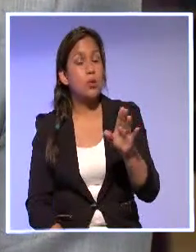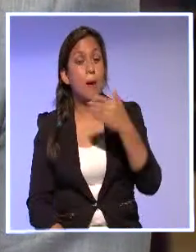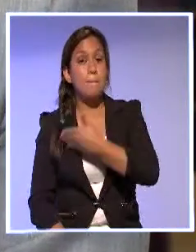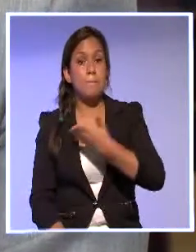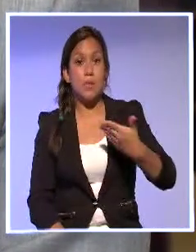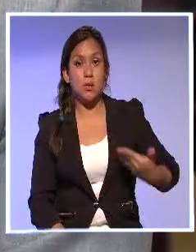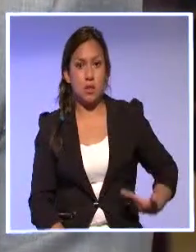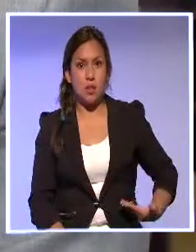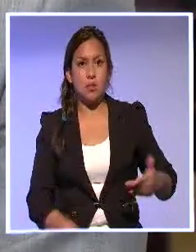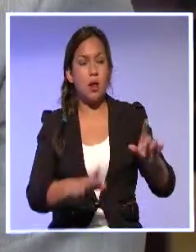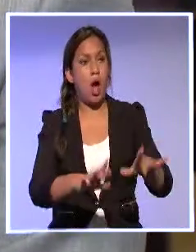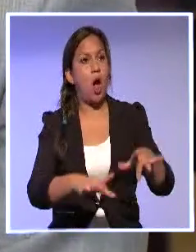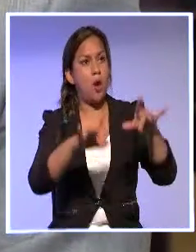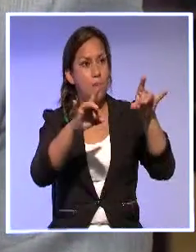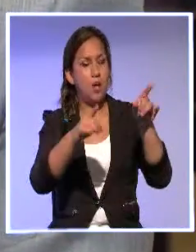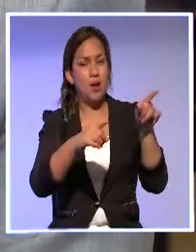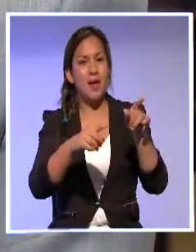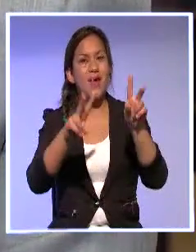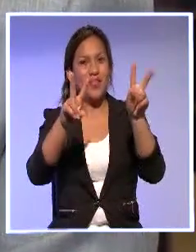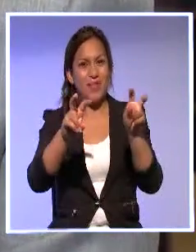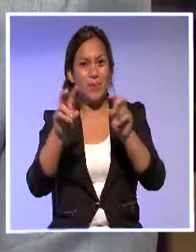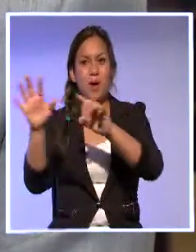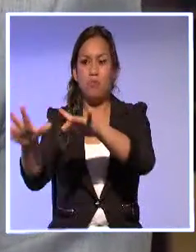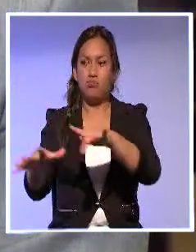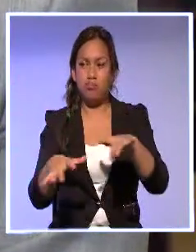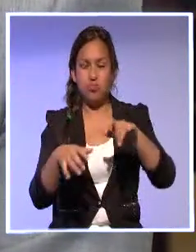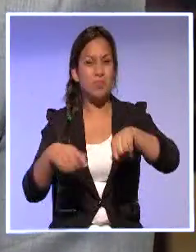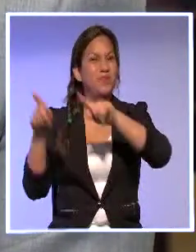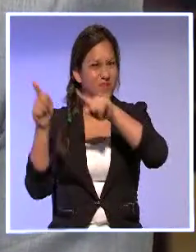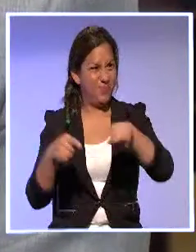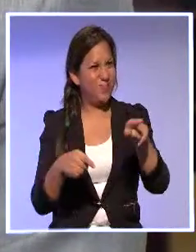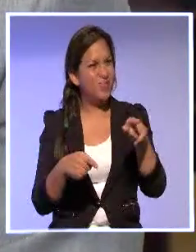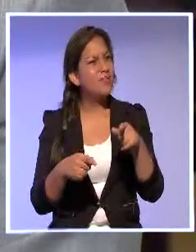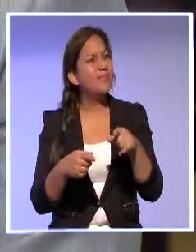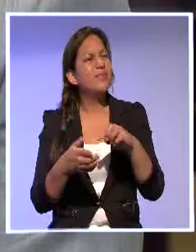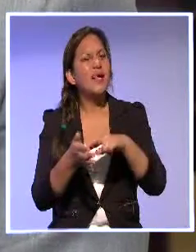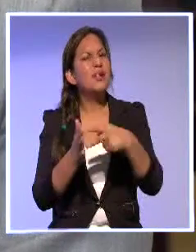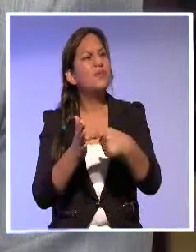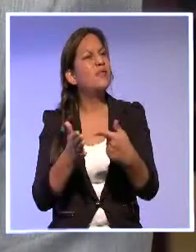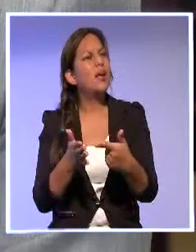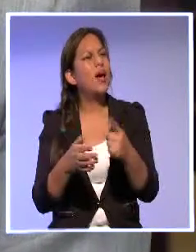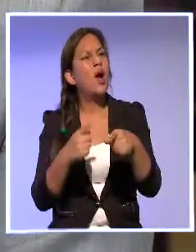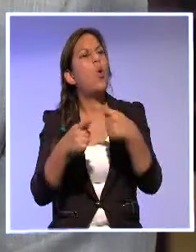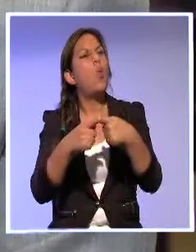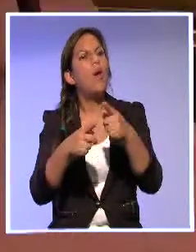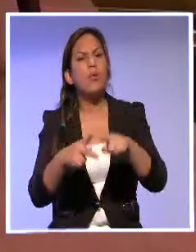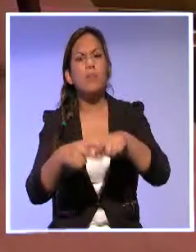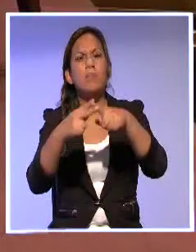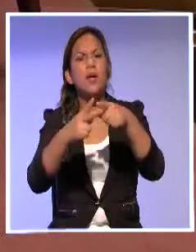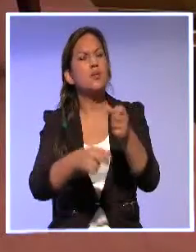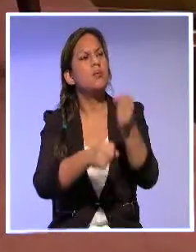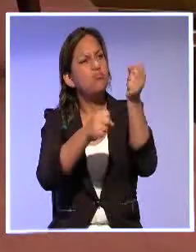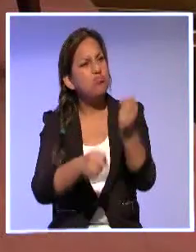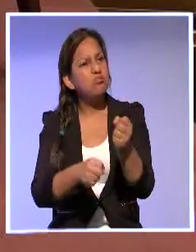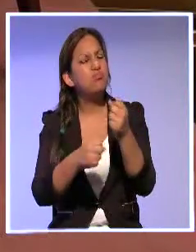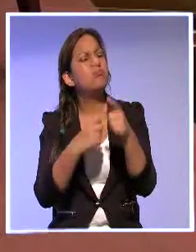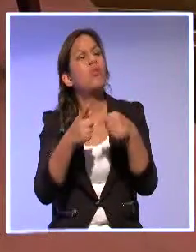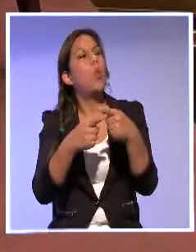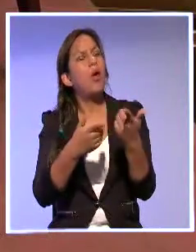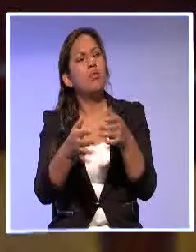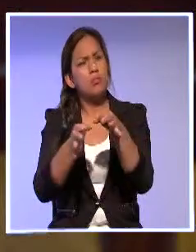agropecuaria de emigrantes me confirmaba a qué se dedican cuando fue fundada todo este tipo de cooperativas